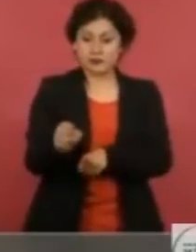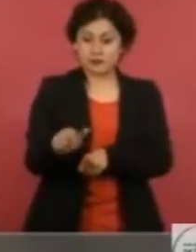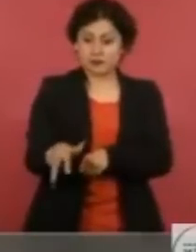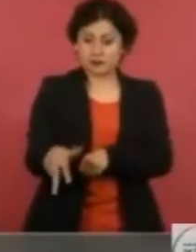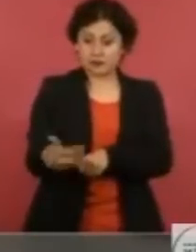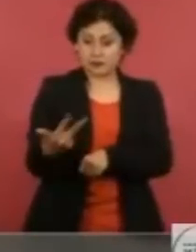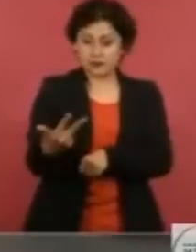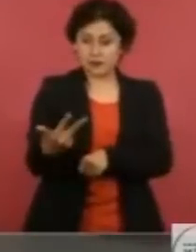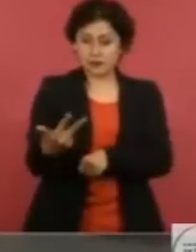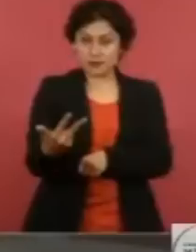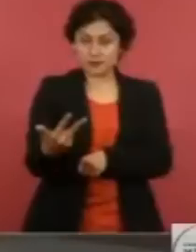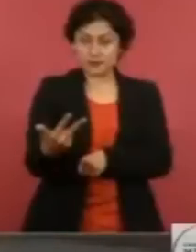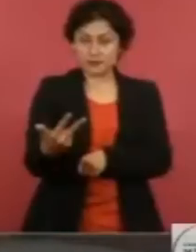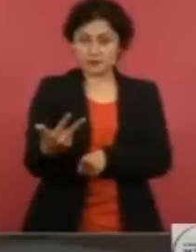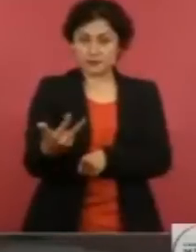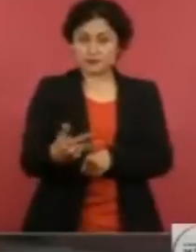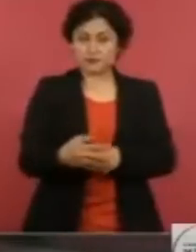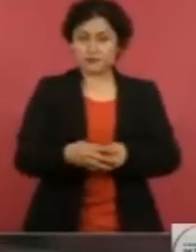presenta